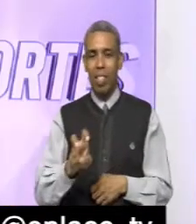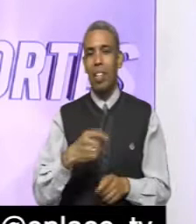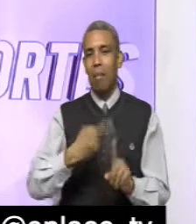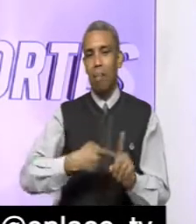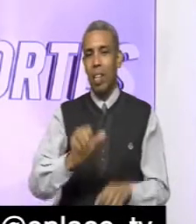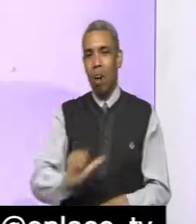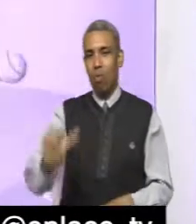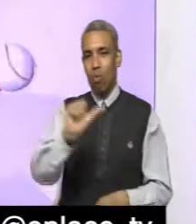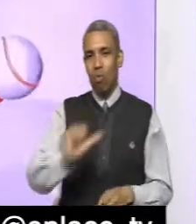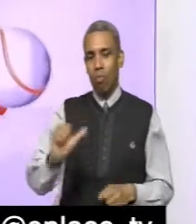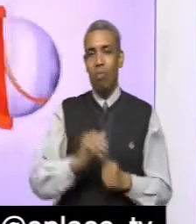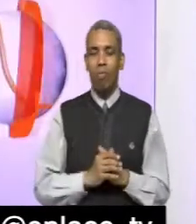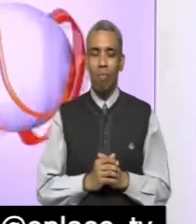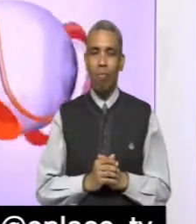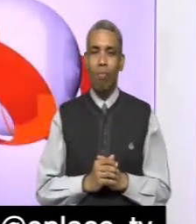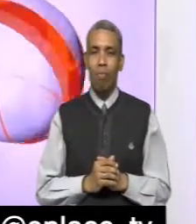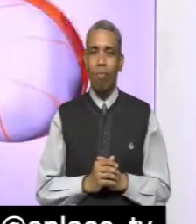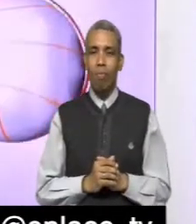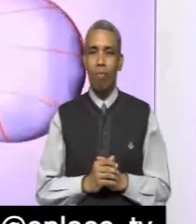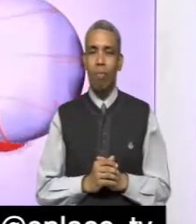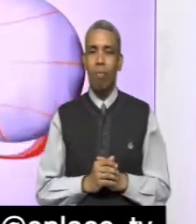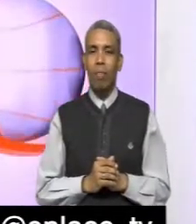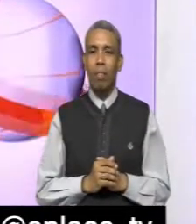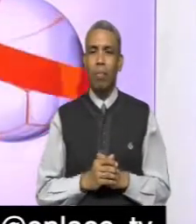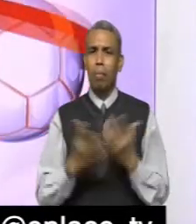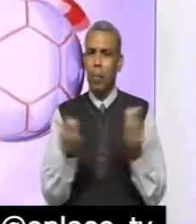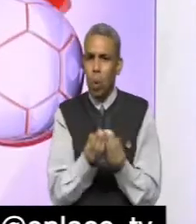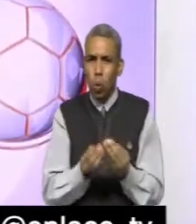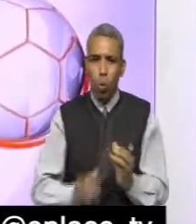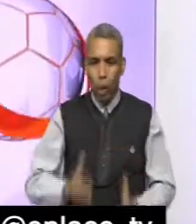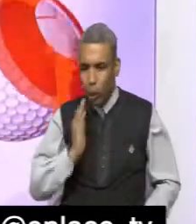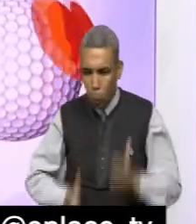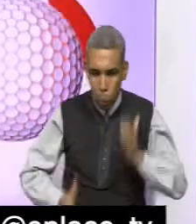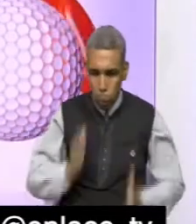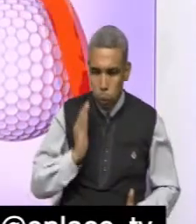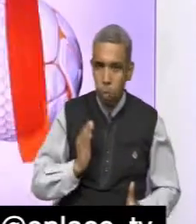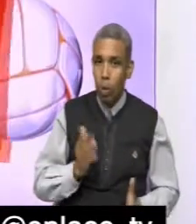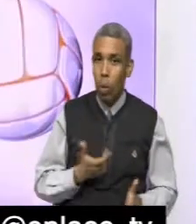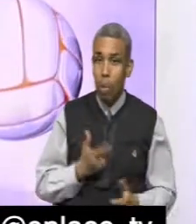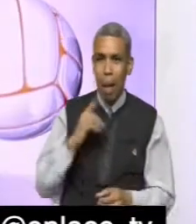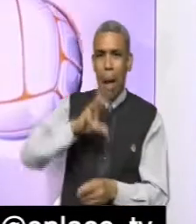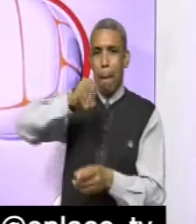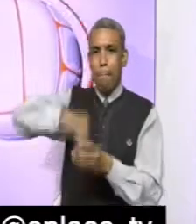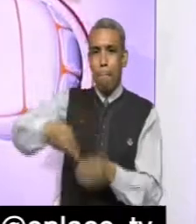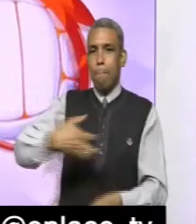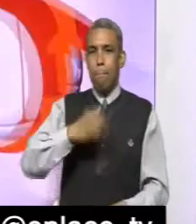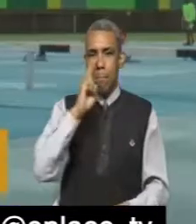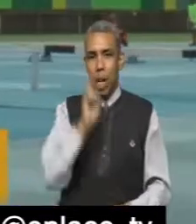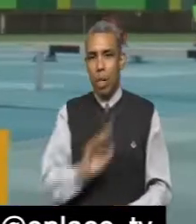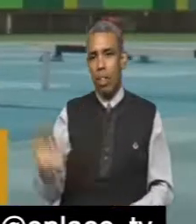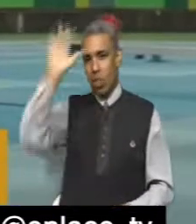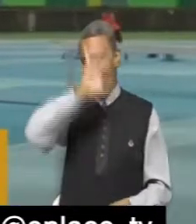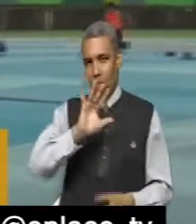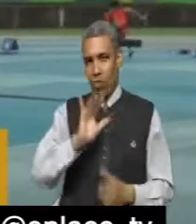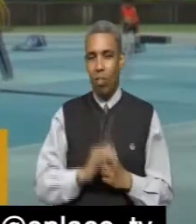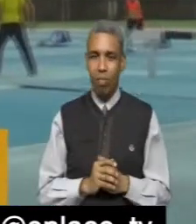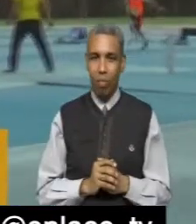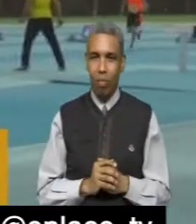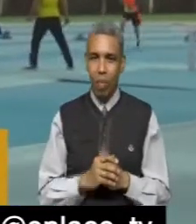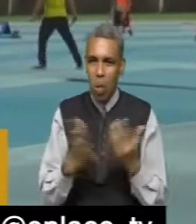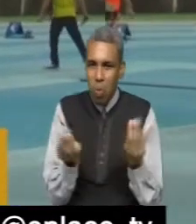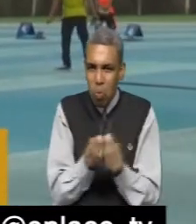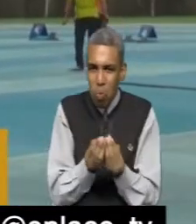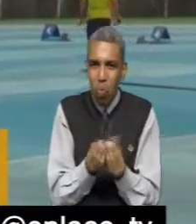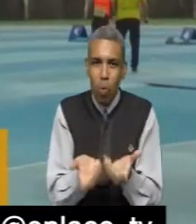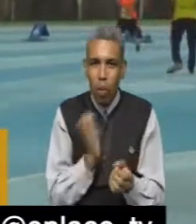Y a Tunja viaja este martes delegación de atletismo que busca un cupo en un torneo nacional. Una nueva delegación de atletismo conformada